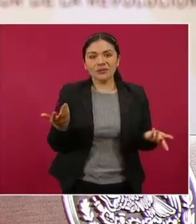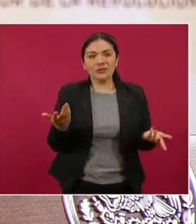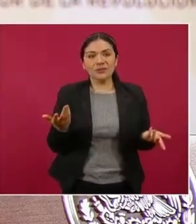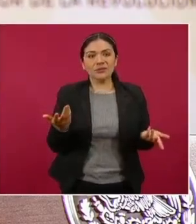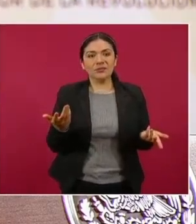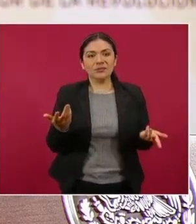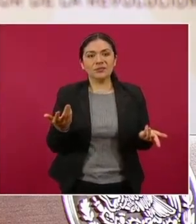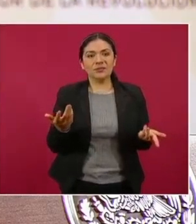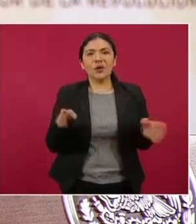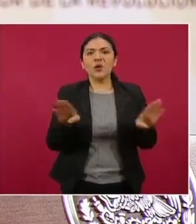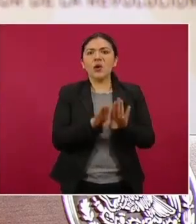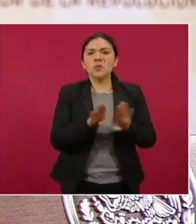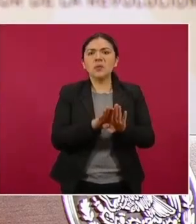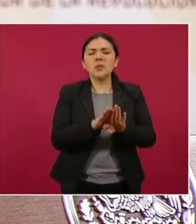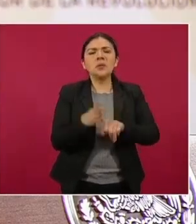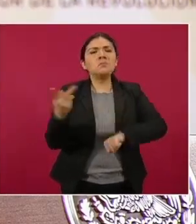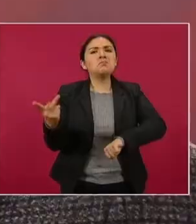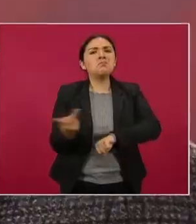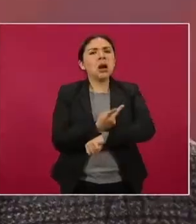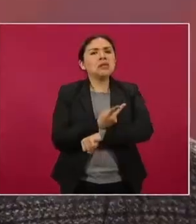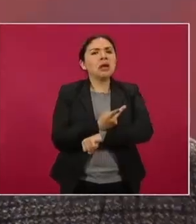a los que llegan